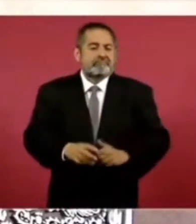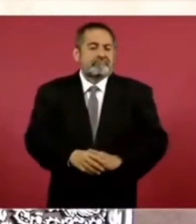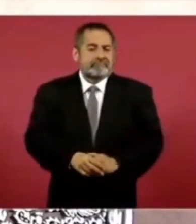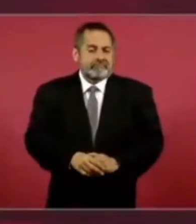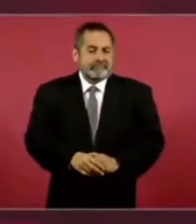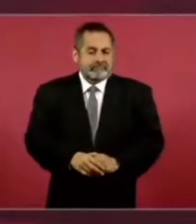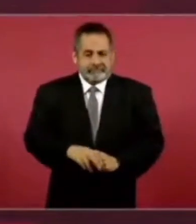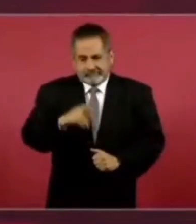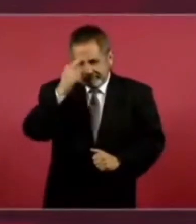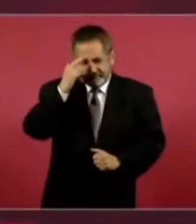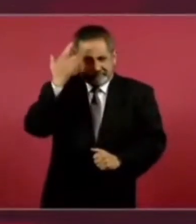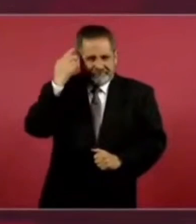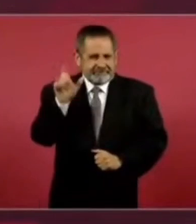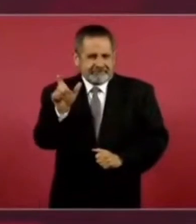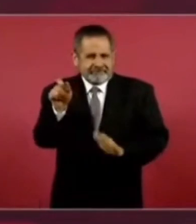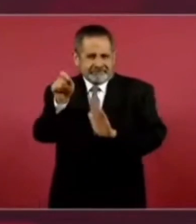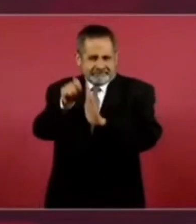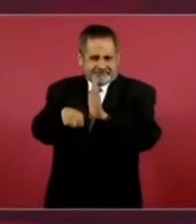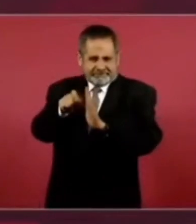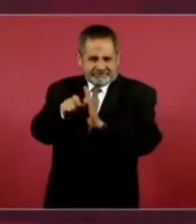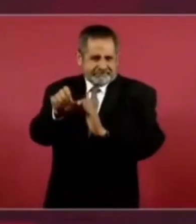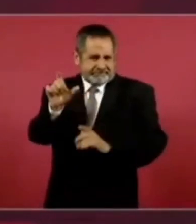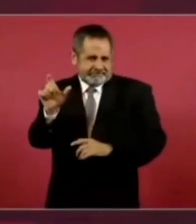porque ¿se acuerdan de las tarjetas Soriana?